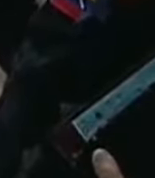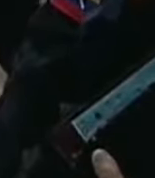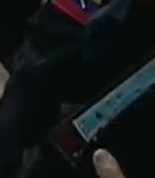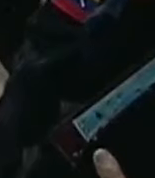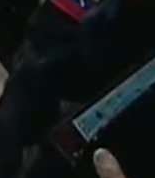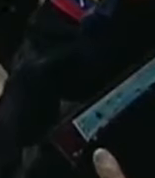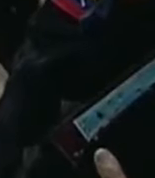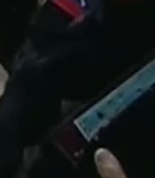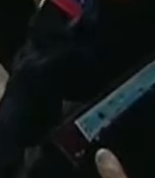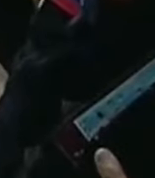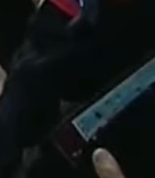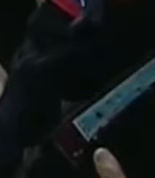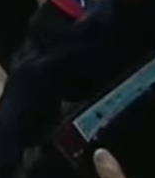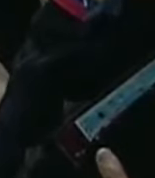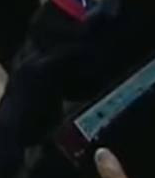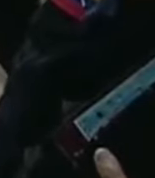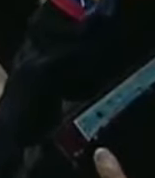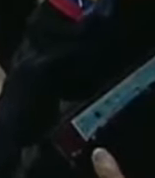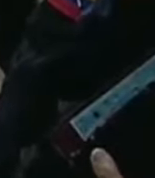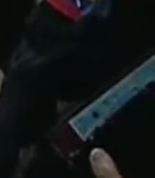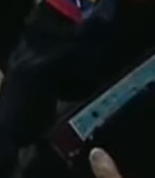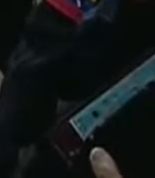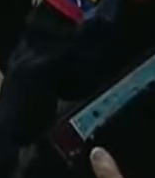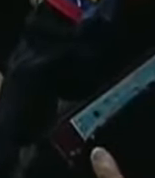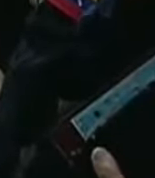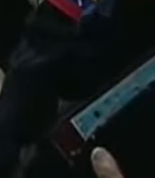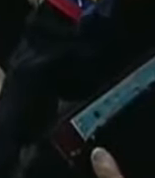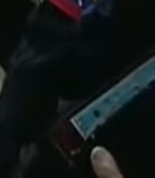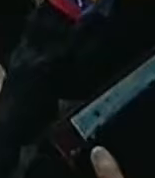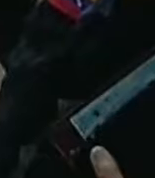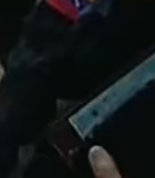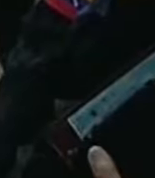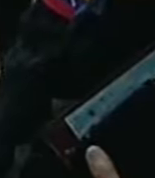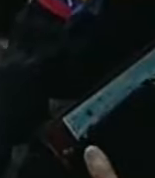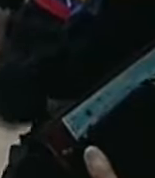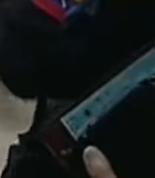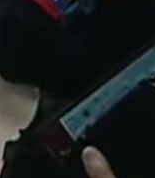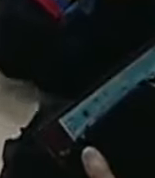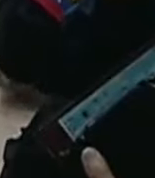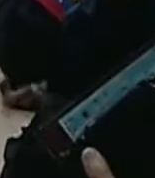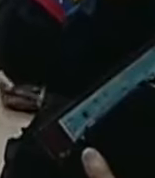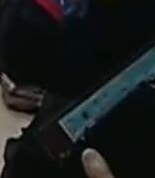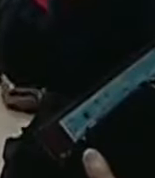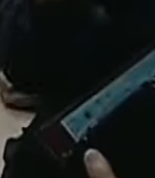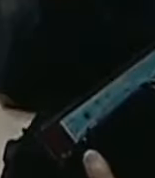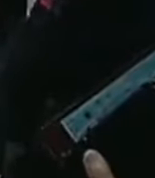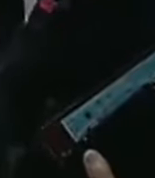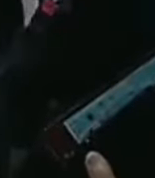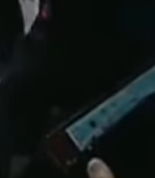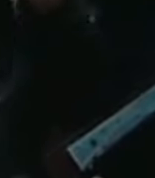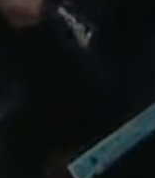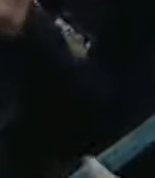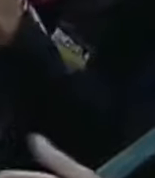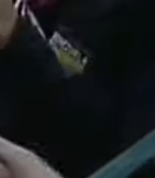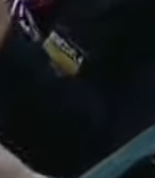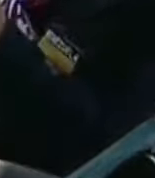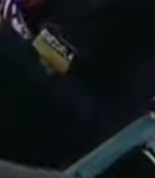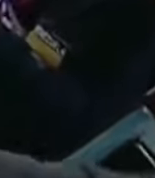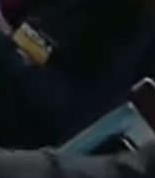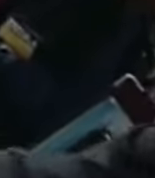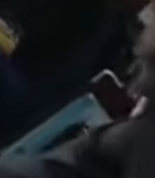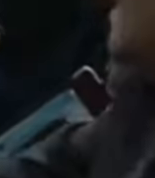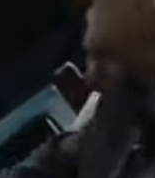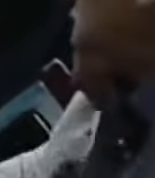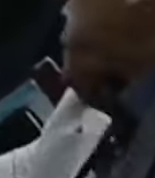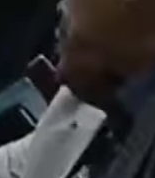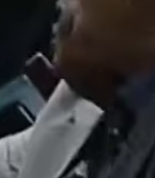2025-2031, trabajarlo, hacerle una revisión integral junto al pueblo y en unión perfecta cívico-militar policial, en compañía